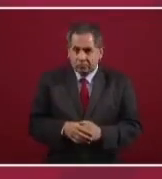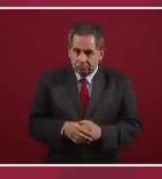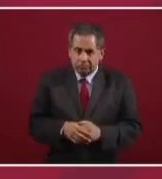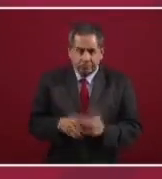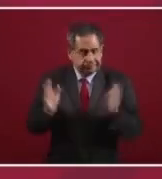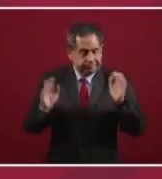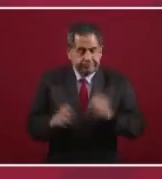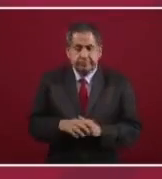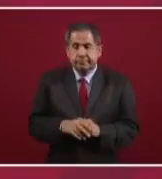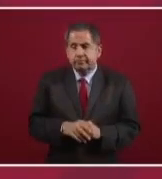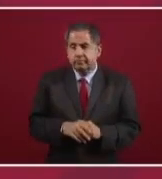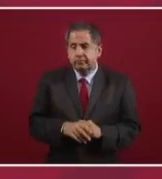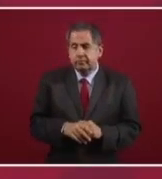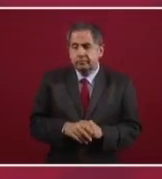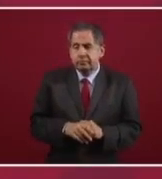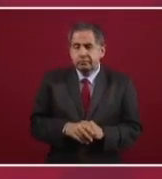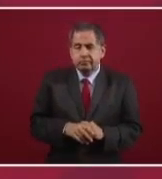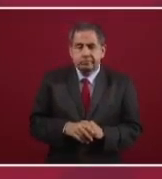Pero bueno,